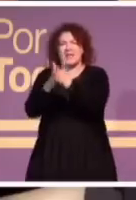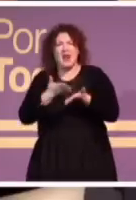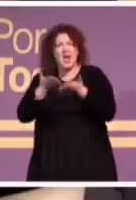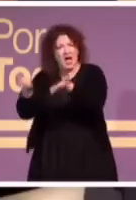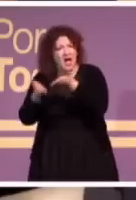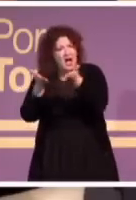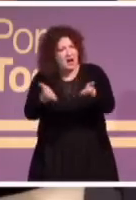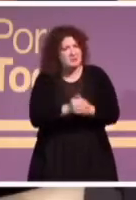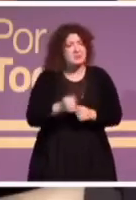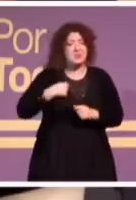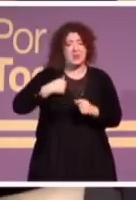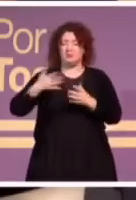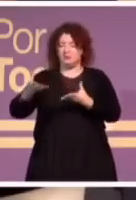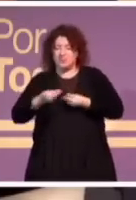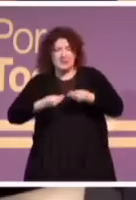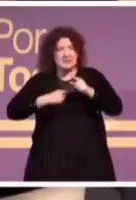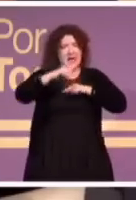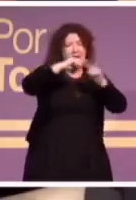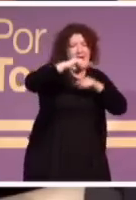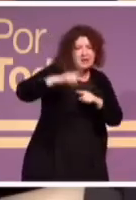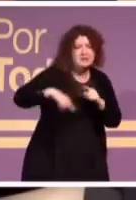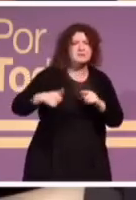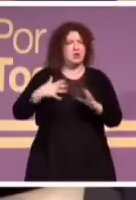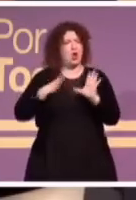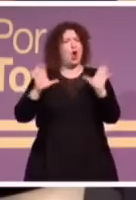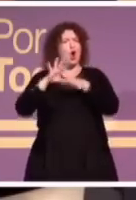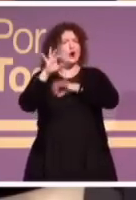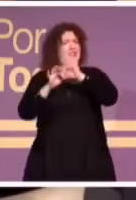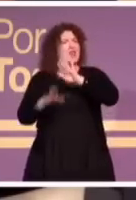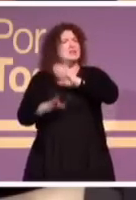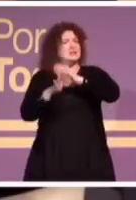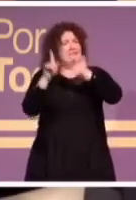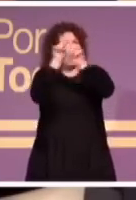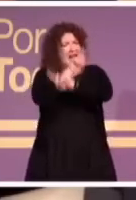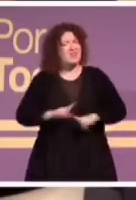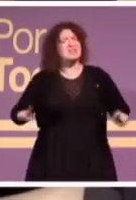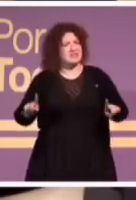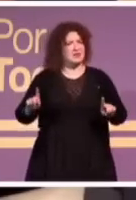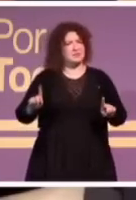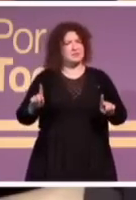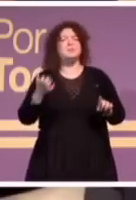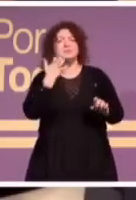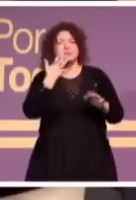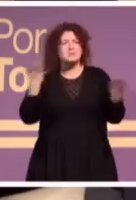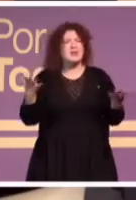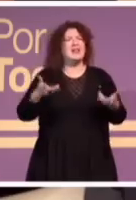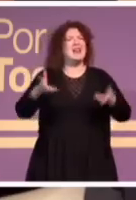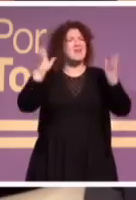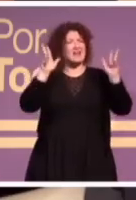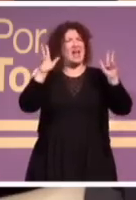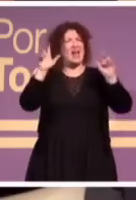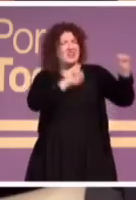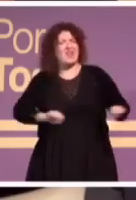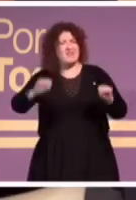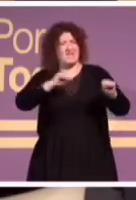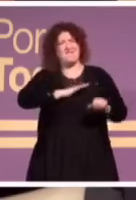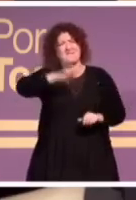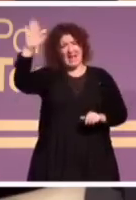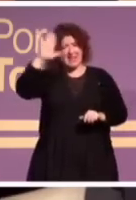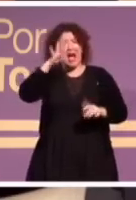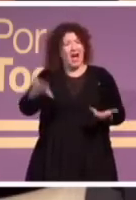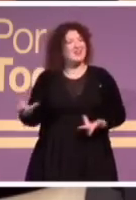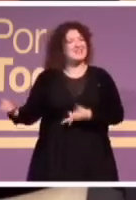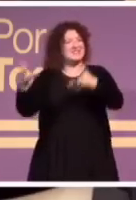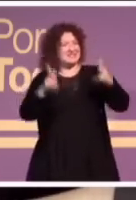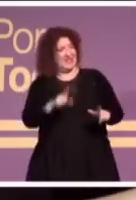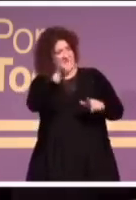sacar los mensajes, a garantizar la continuidad de las organizaciones clandestinas que defendían la libertad frente a esos fascistas que hoy se